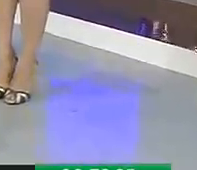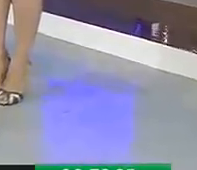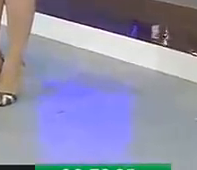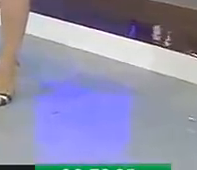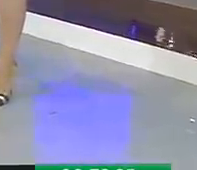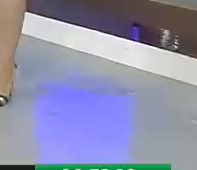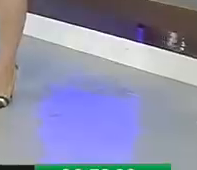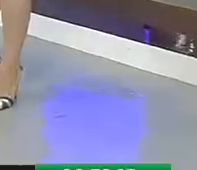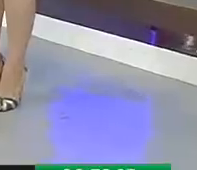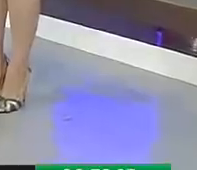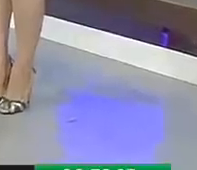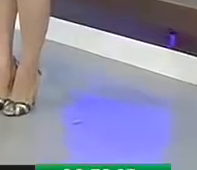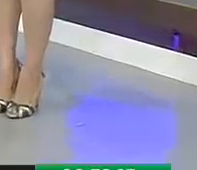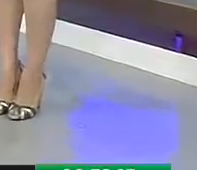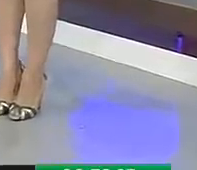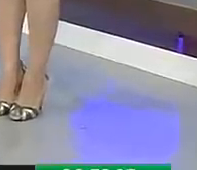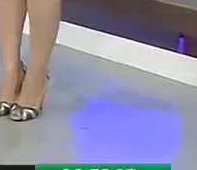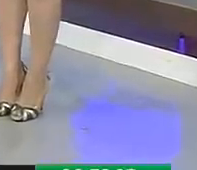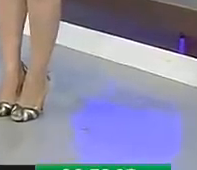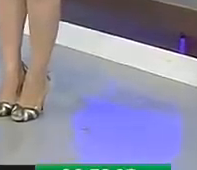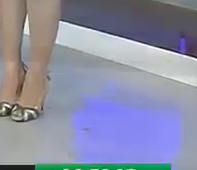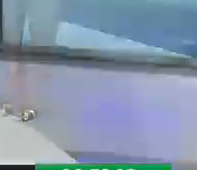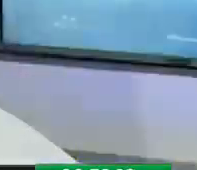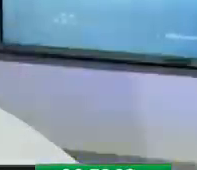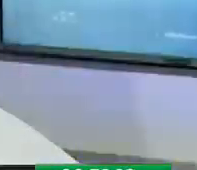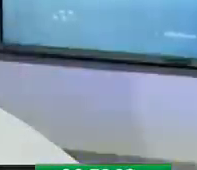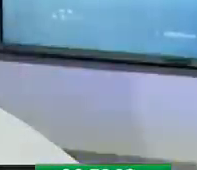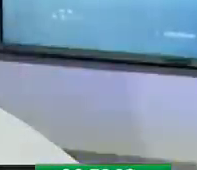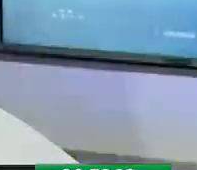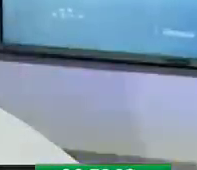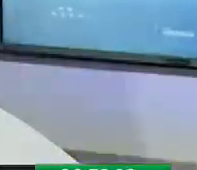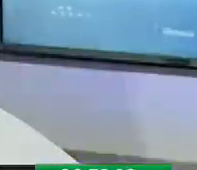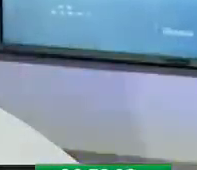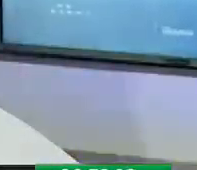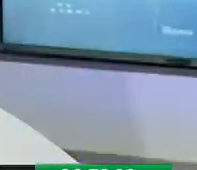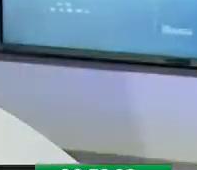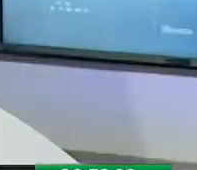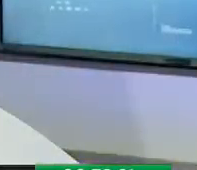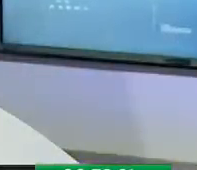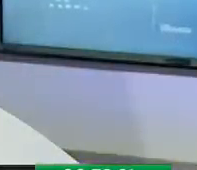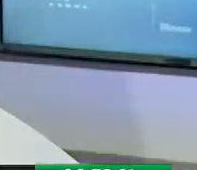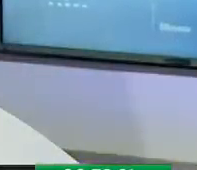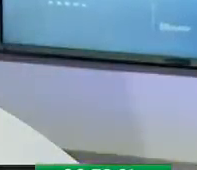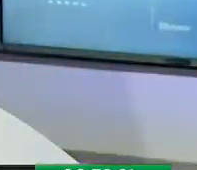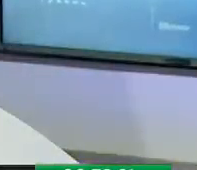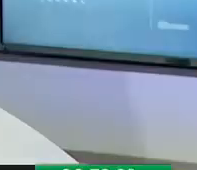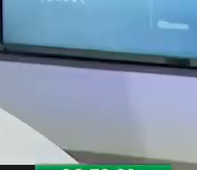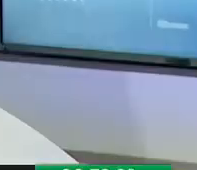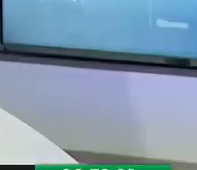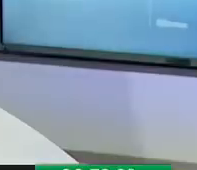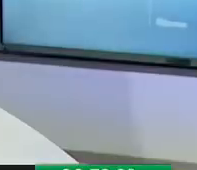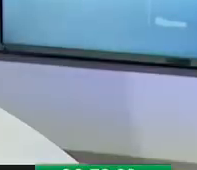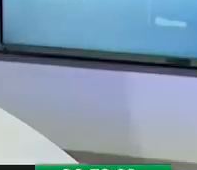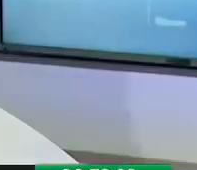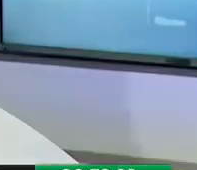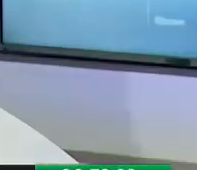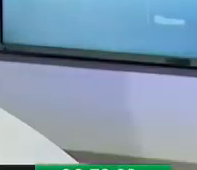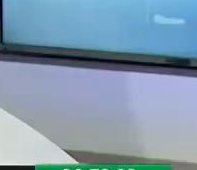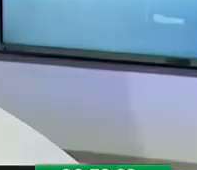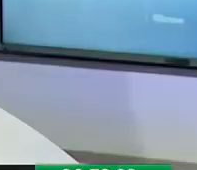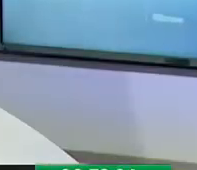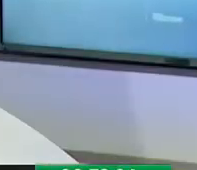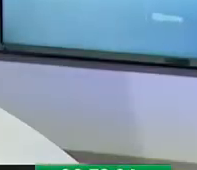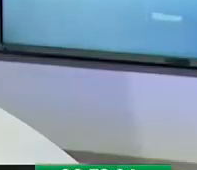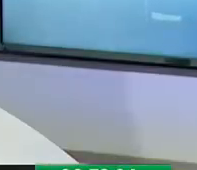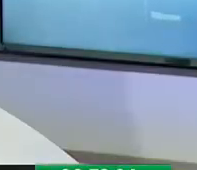inmediato, señoras y señores. Muchísimas gracias, Luisa. Les contamos a todos nuestros amables televidentes que el gobernador del Guayas, José Francisco Ceballos,